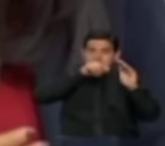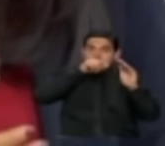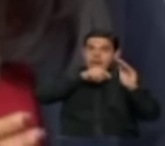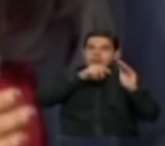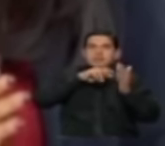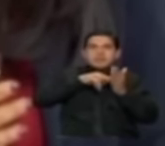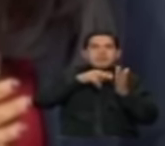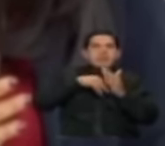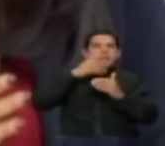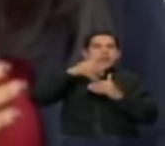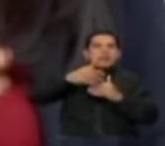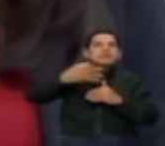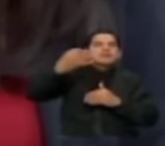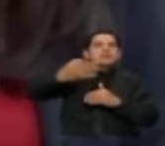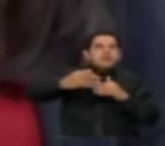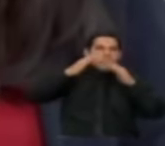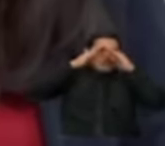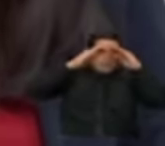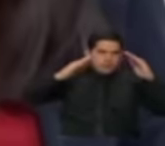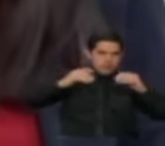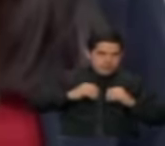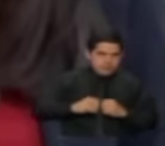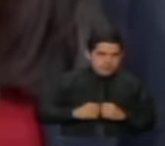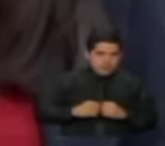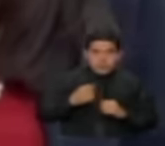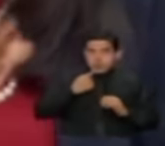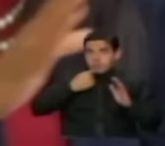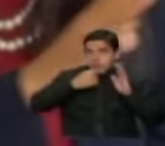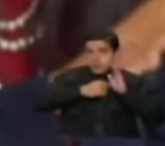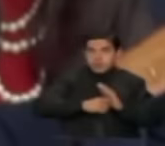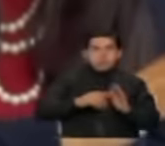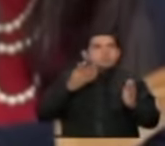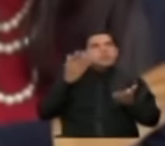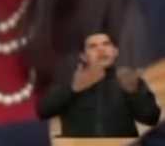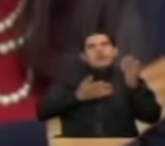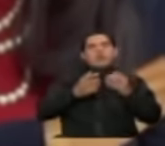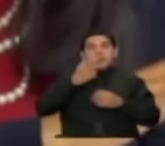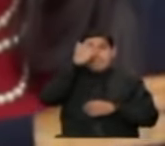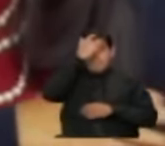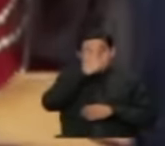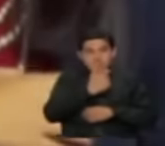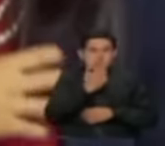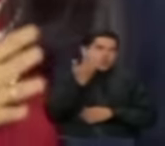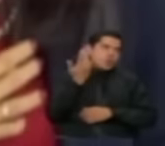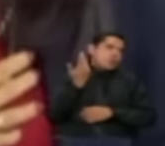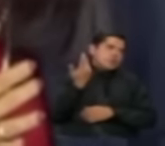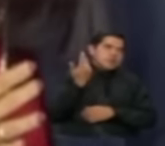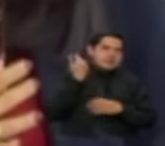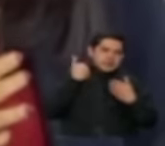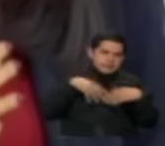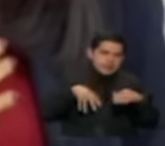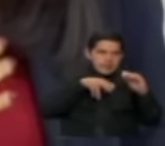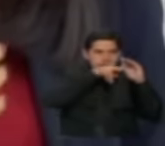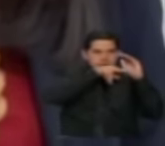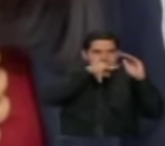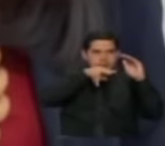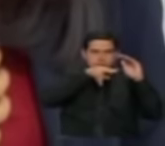seguridad de que por el hecho de salir de los albergues, porque se hayan acogido previamente a un